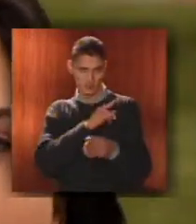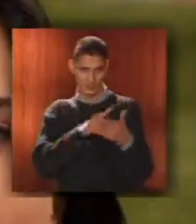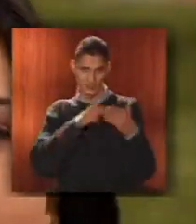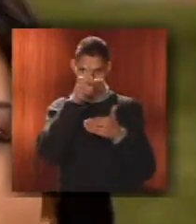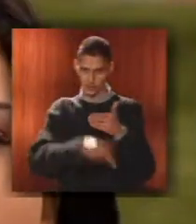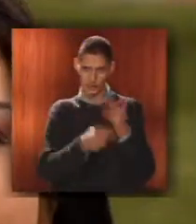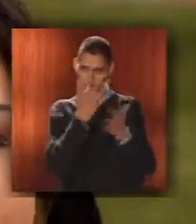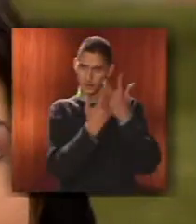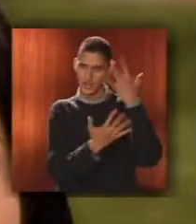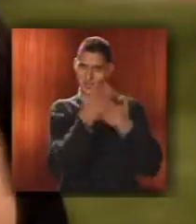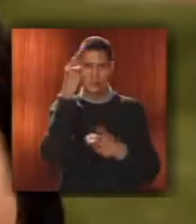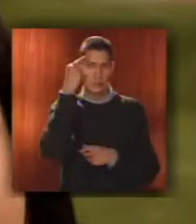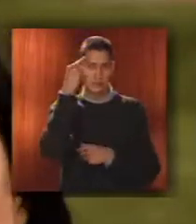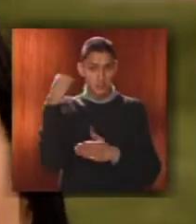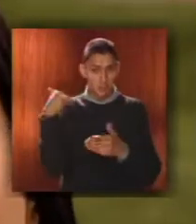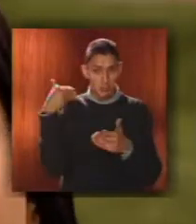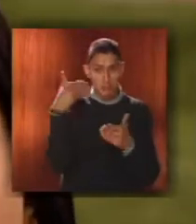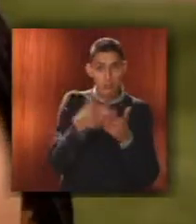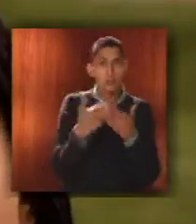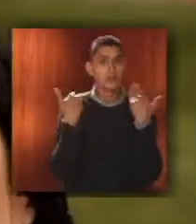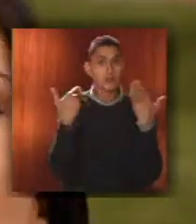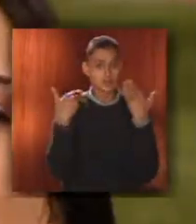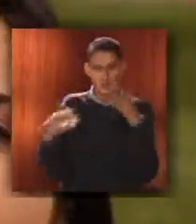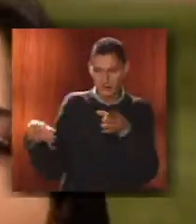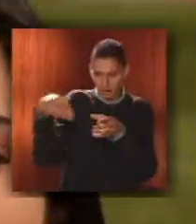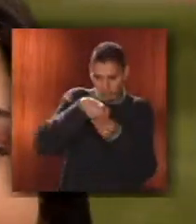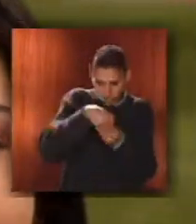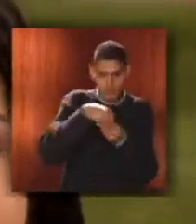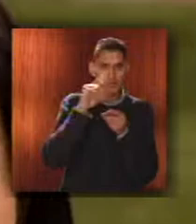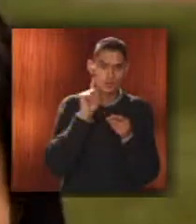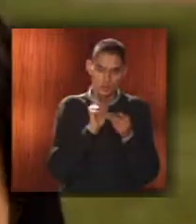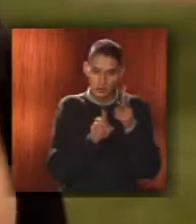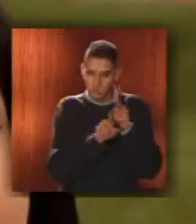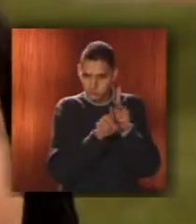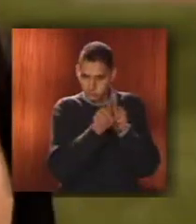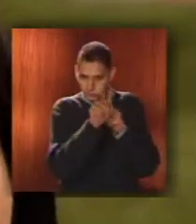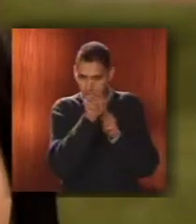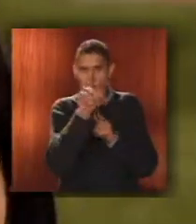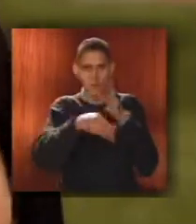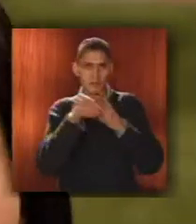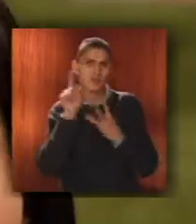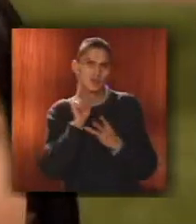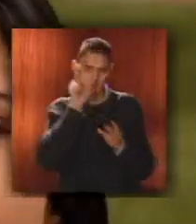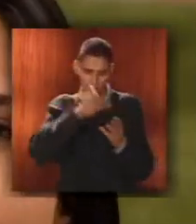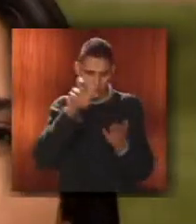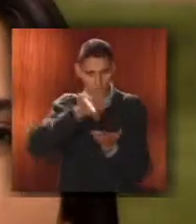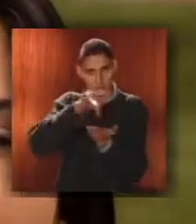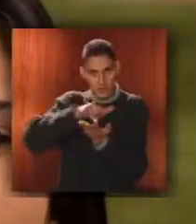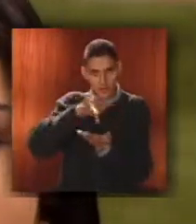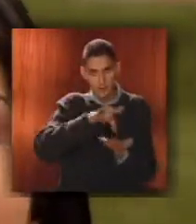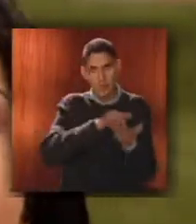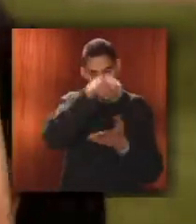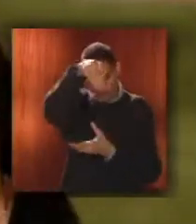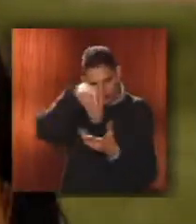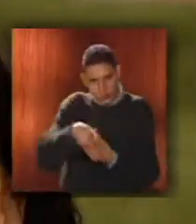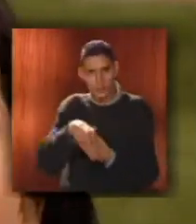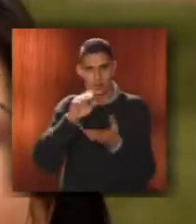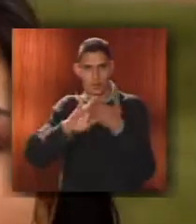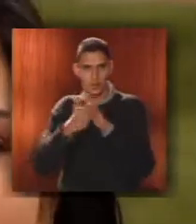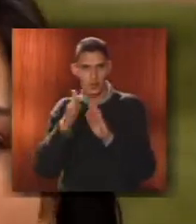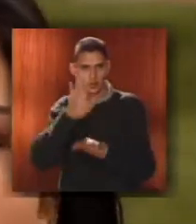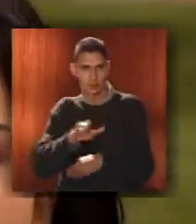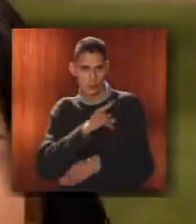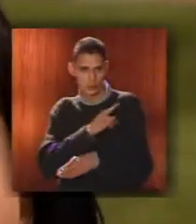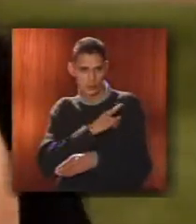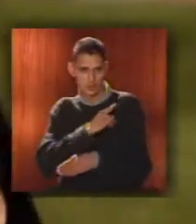institucional Manos y Pensamiento ha permitido hasta el momento la inclusión, desarrollo y participación de las personas con limitación auditiva